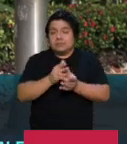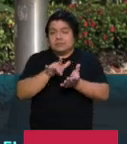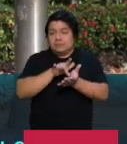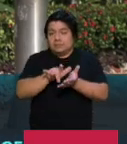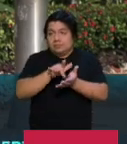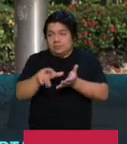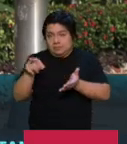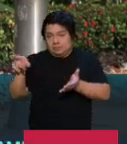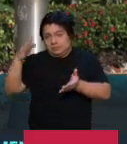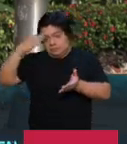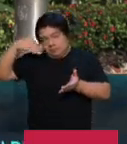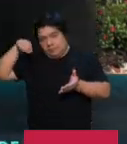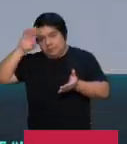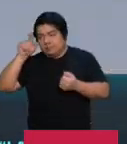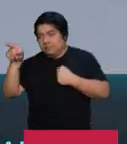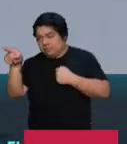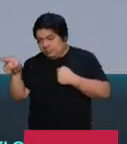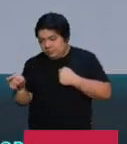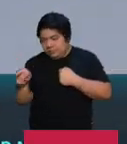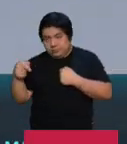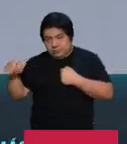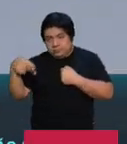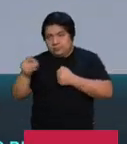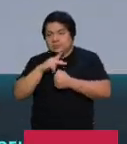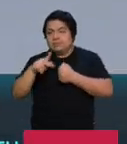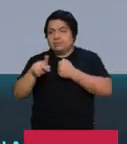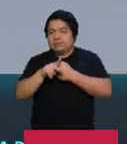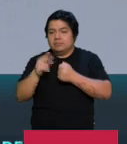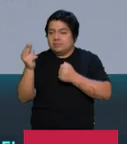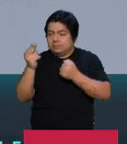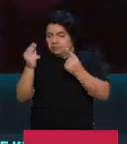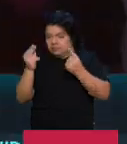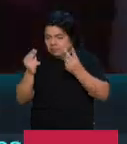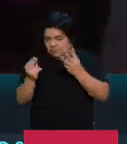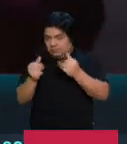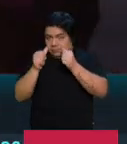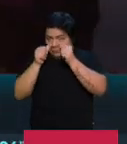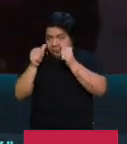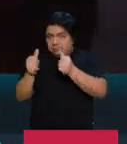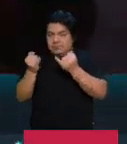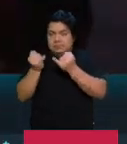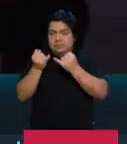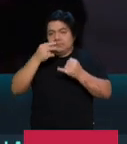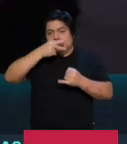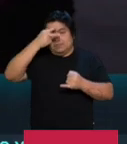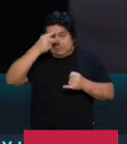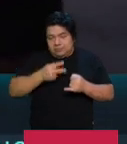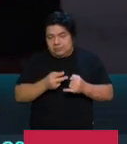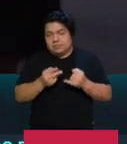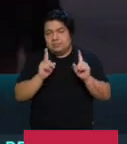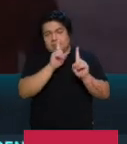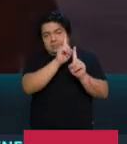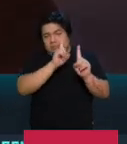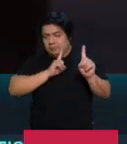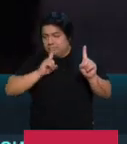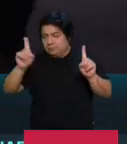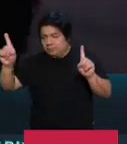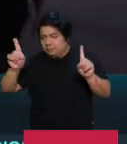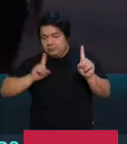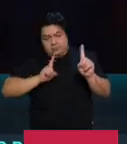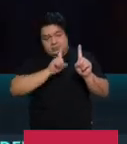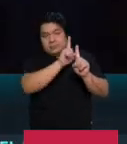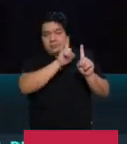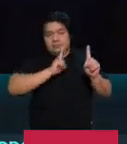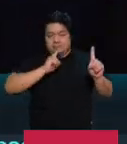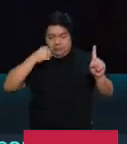ayuda a Cuba será sobre las necesidades que tenga el país caribeño. Asimismo, aclaró que México actuaría como mediador entre Estados Unidos